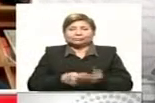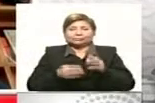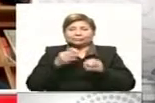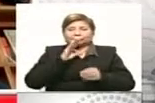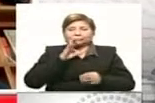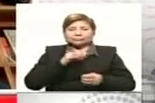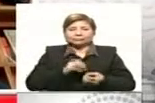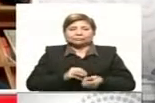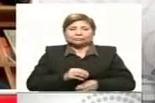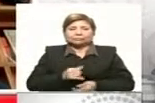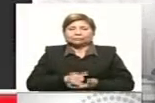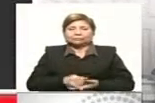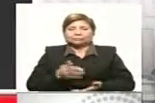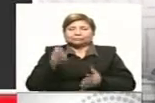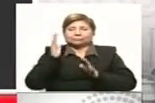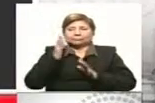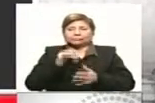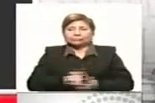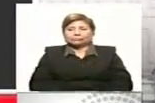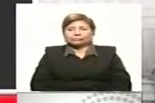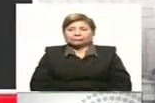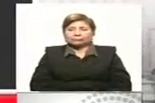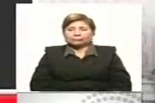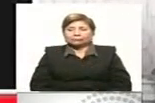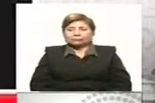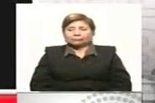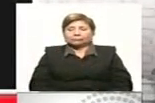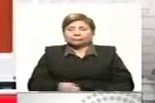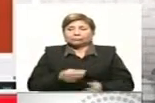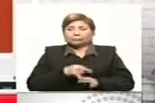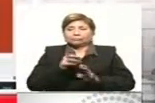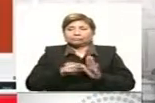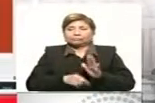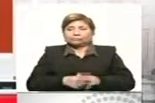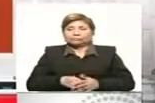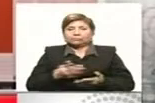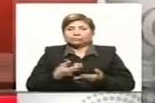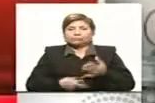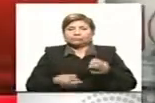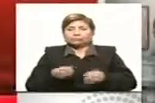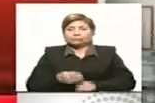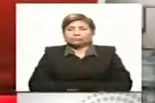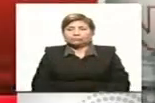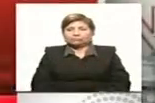la palabra para exponer su plan de presupuesto.